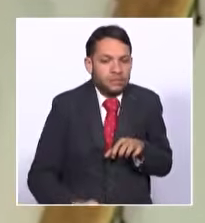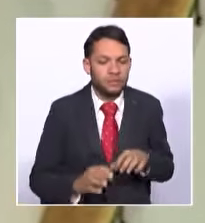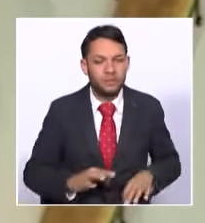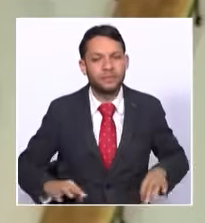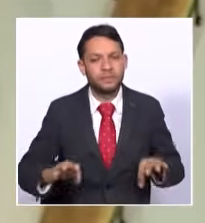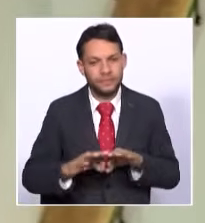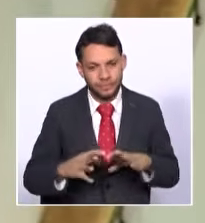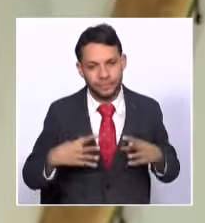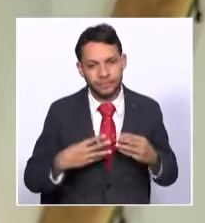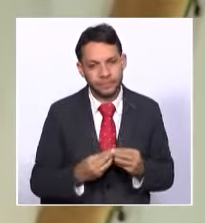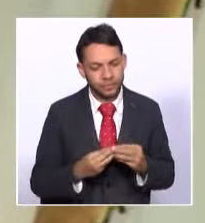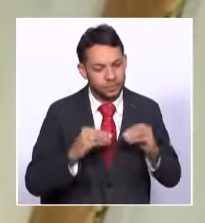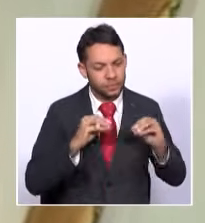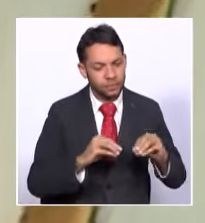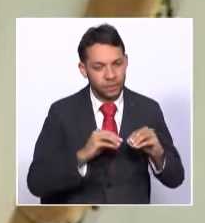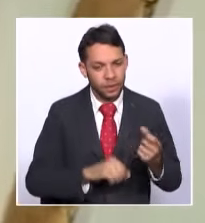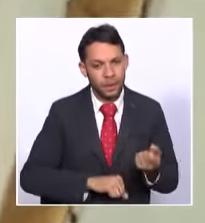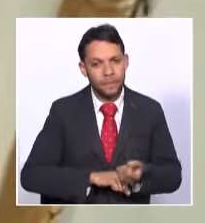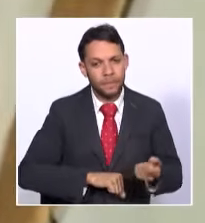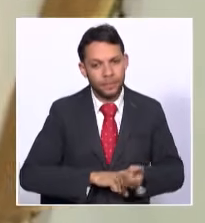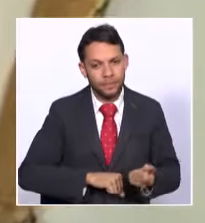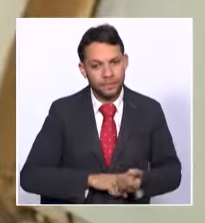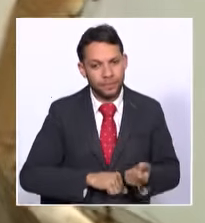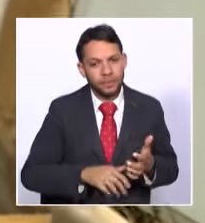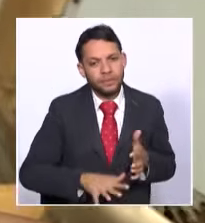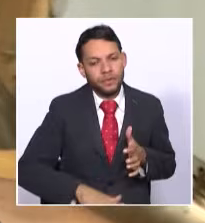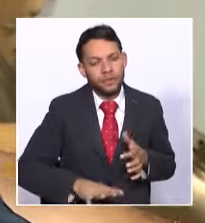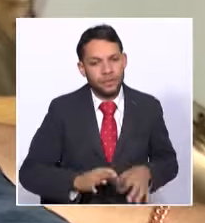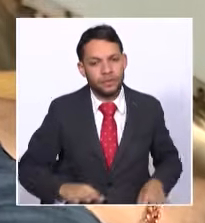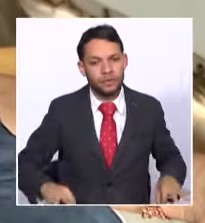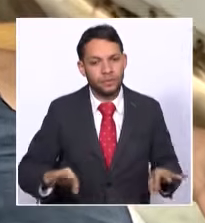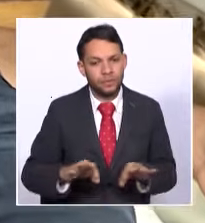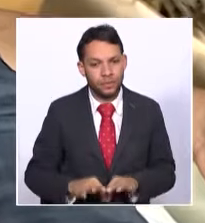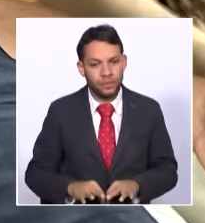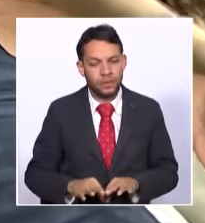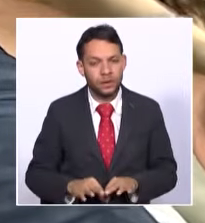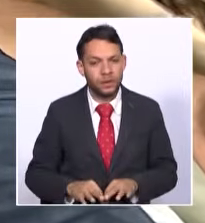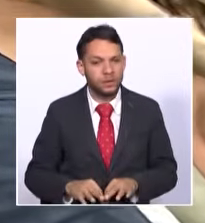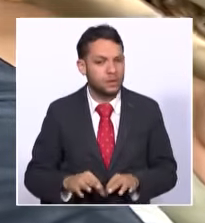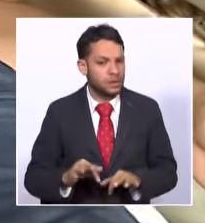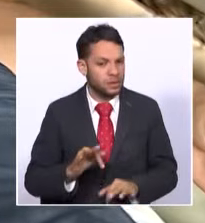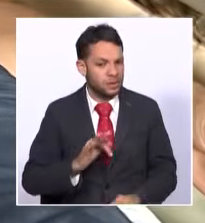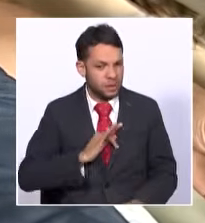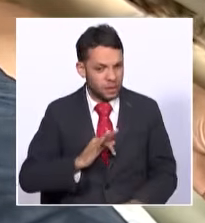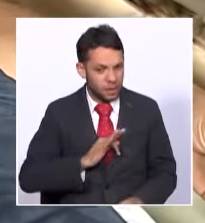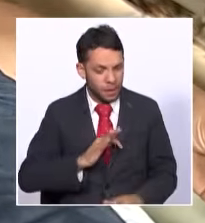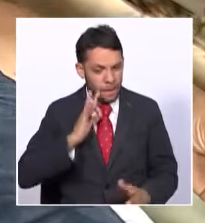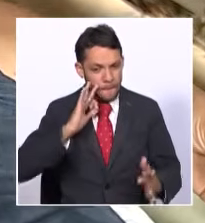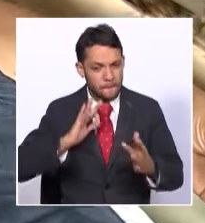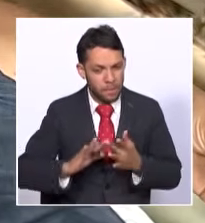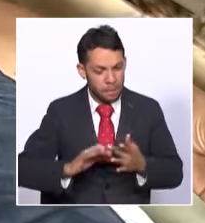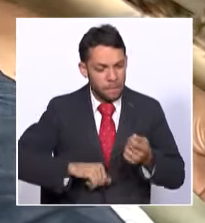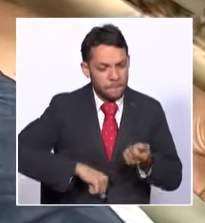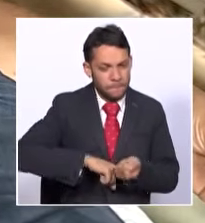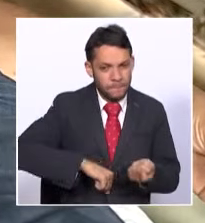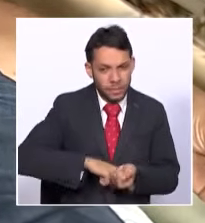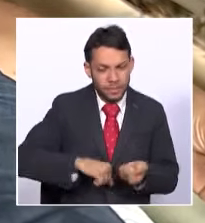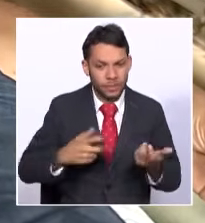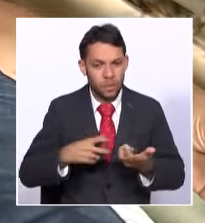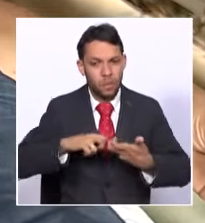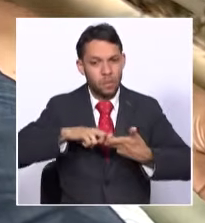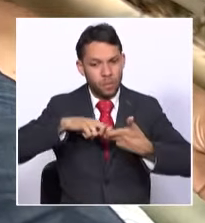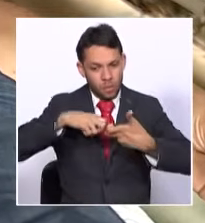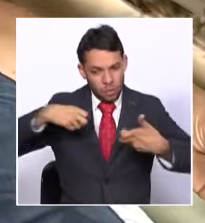Esto es básicamente Bobat y RUT, que son técnicas que nos ayudan a manejar la parte